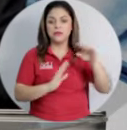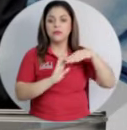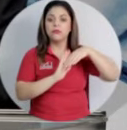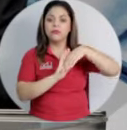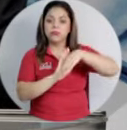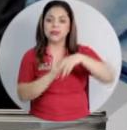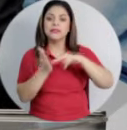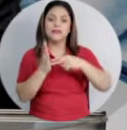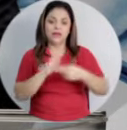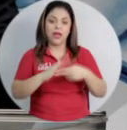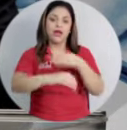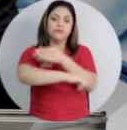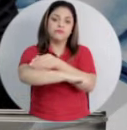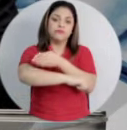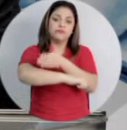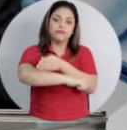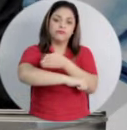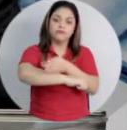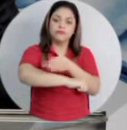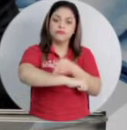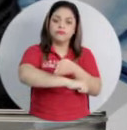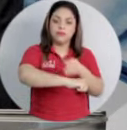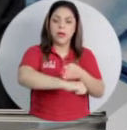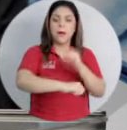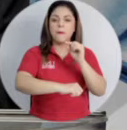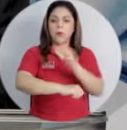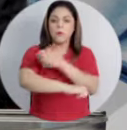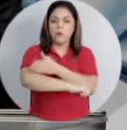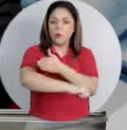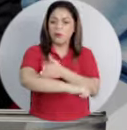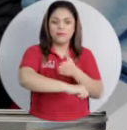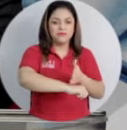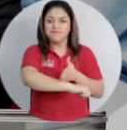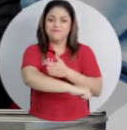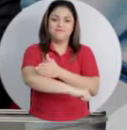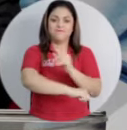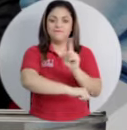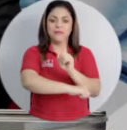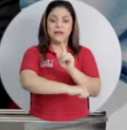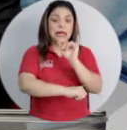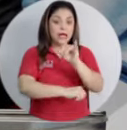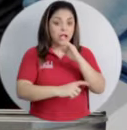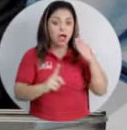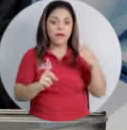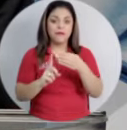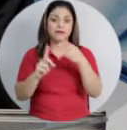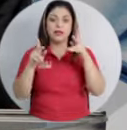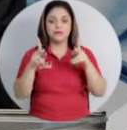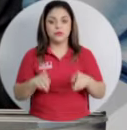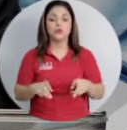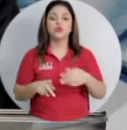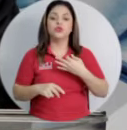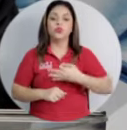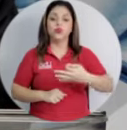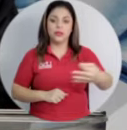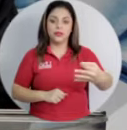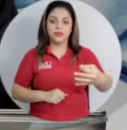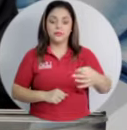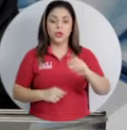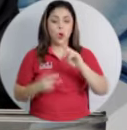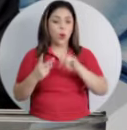para no hablar mal, decimos que estamos ralentizados, un bajo crecimiento. Pero eso afecta el ingreso de las personas día con día. El otro elemento que